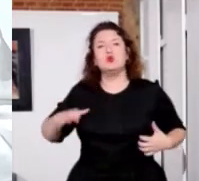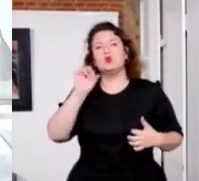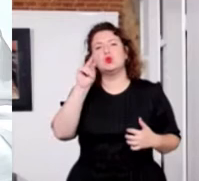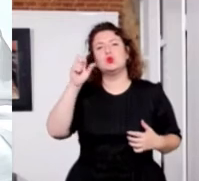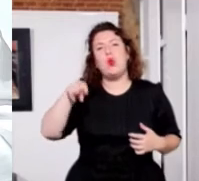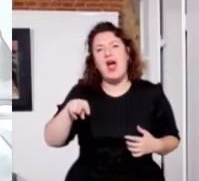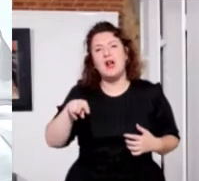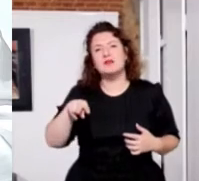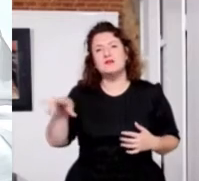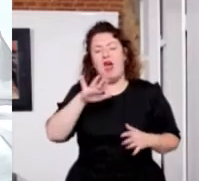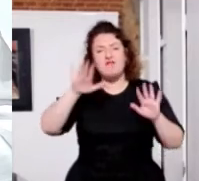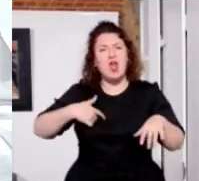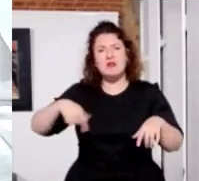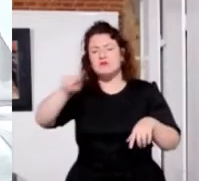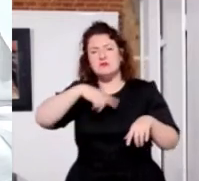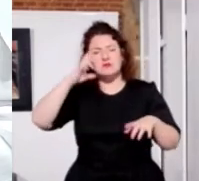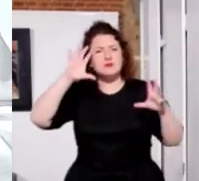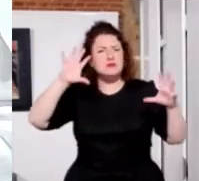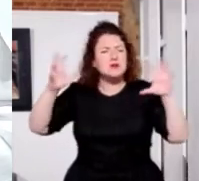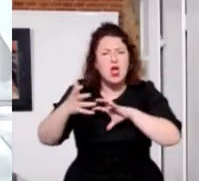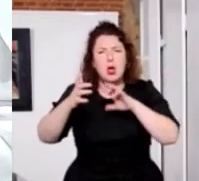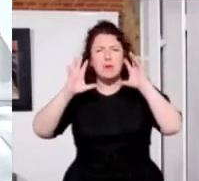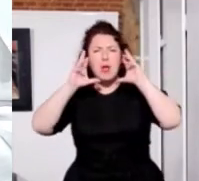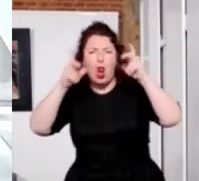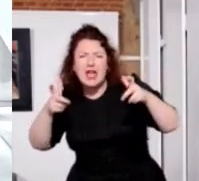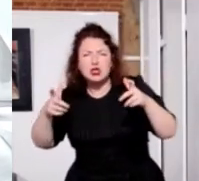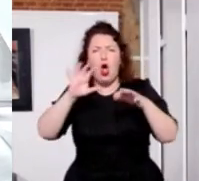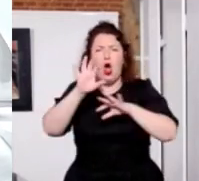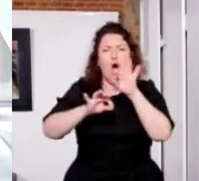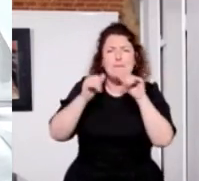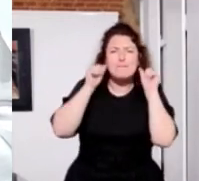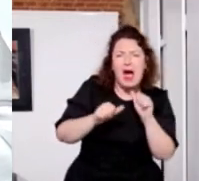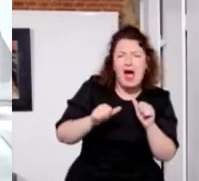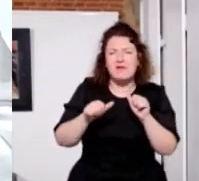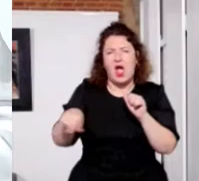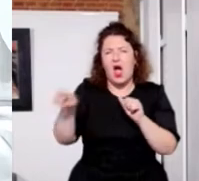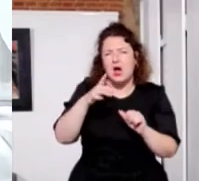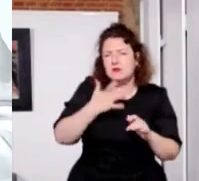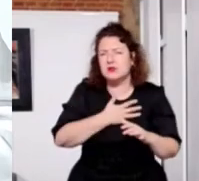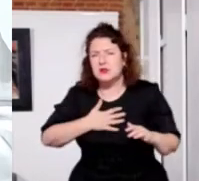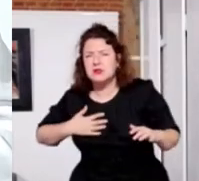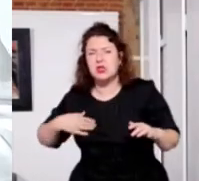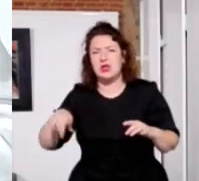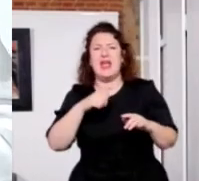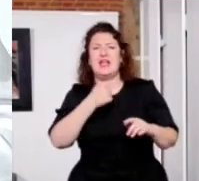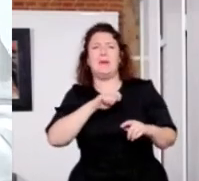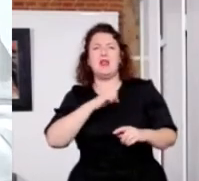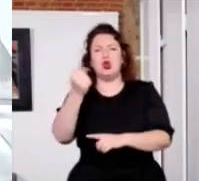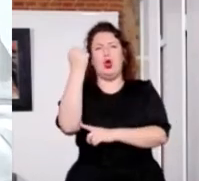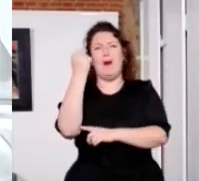un ejército de violentos organizados, potenciados por las mafias para tomar la soberanía del Estado español.